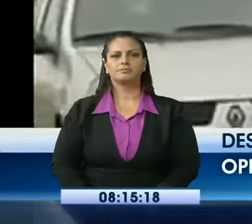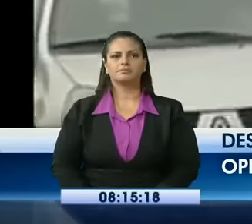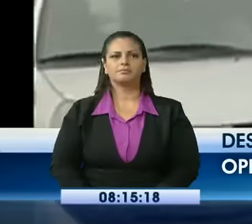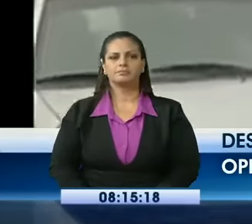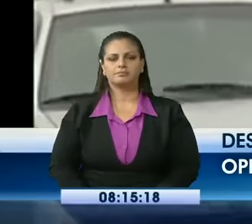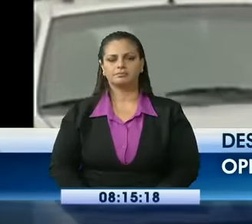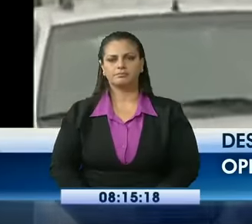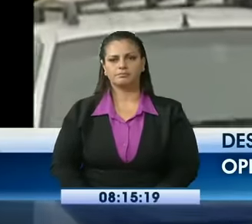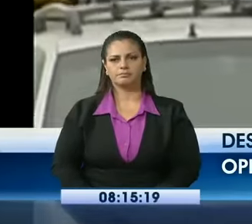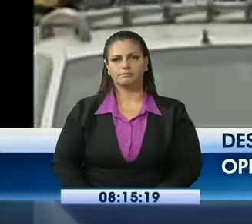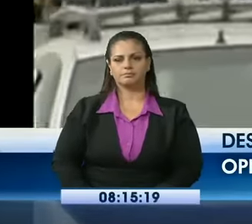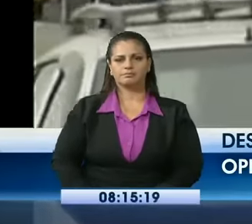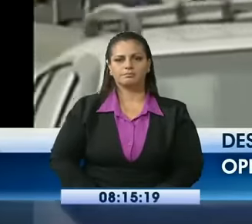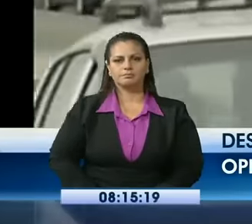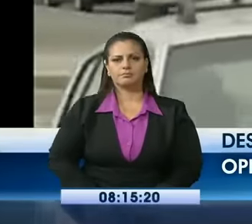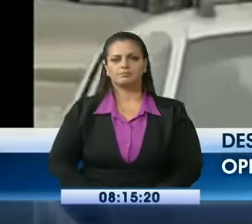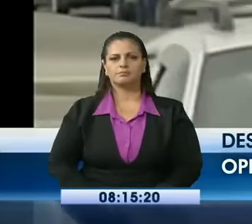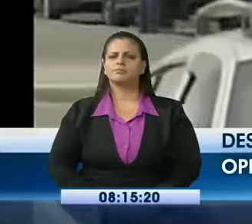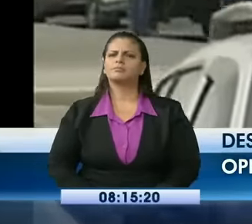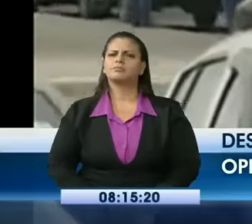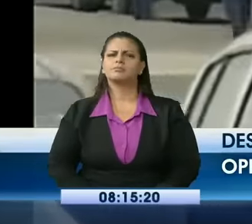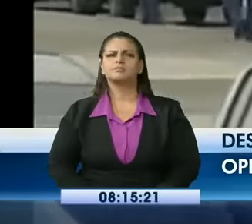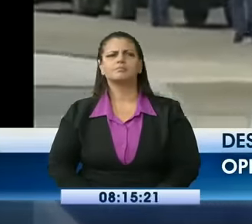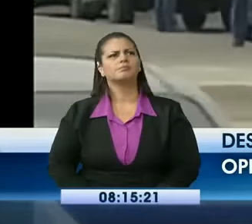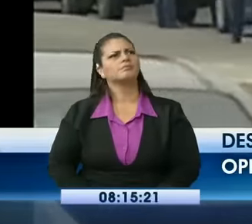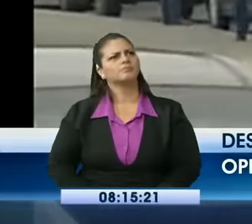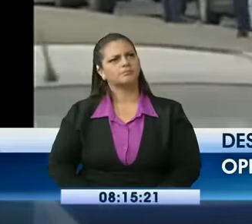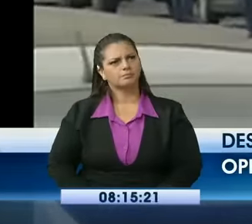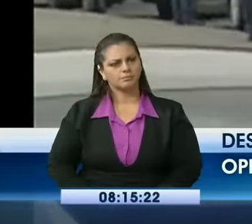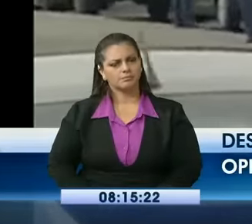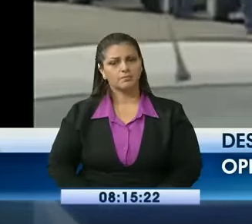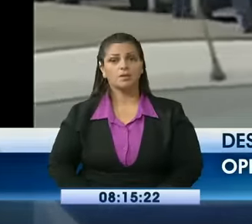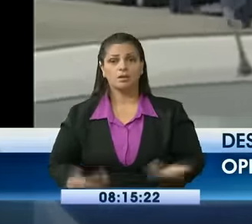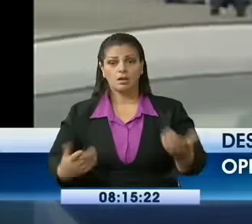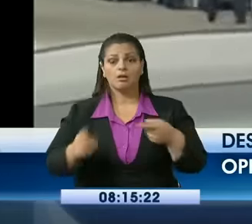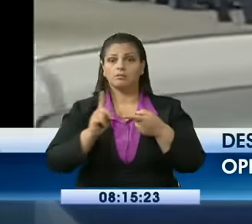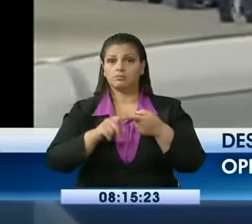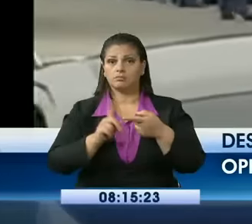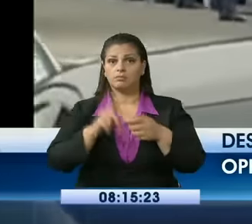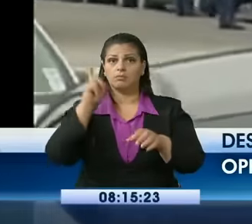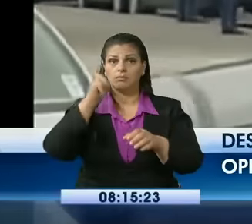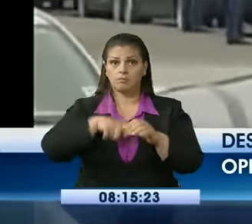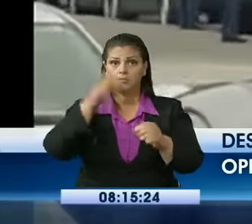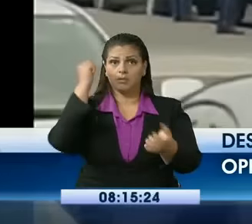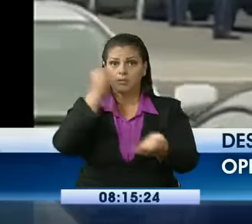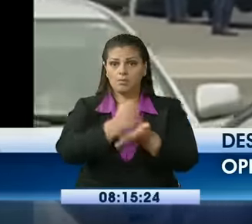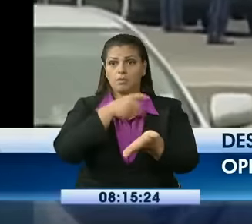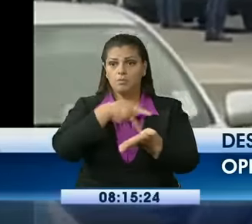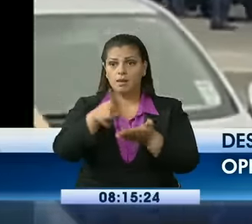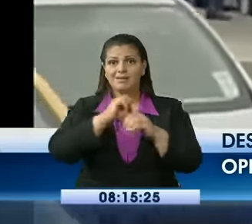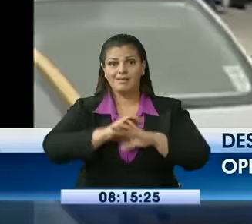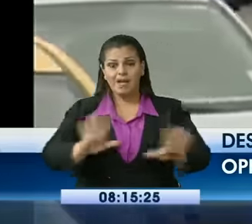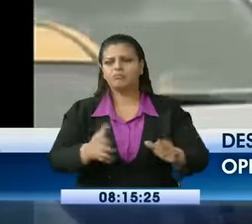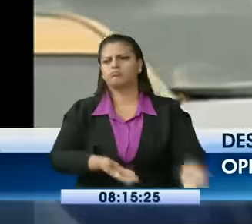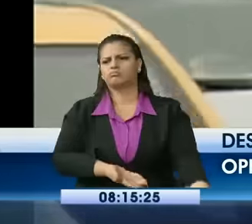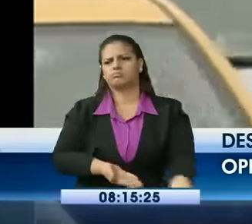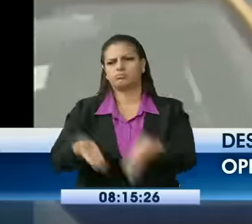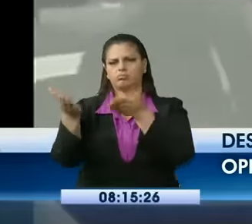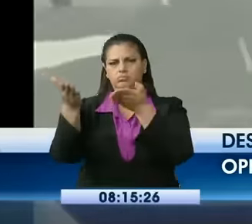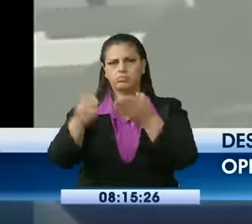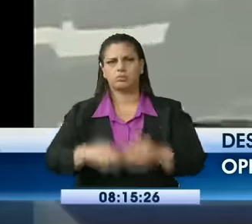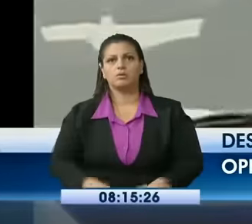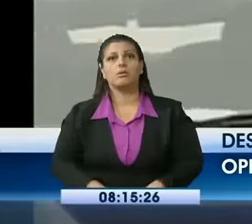efectivamente ha pagado la matrícula o no. Con que haya pagado la matrícula ya puede pasar el operativo. Sí, si ha pagado la matrícula, sí. Ahora, si ya tiene que también cumplir con